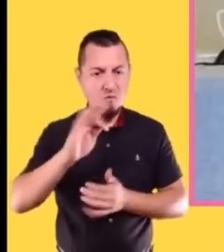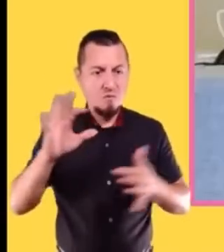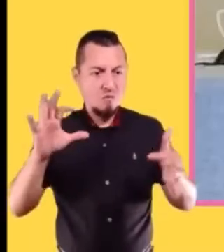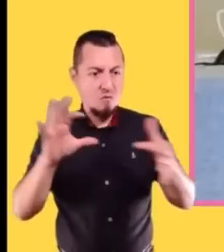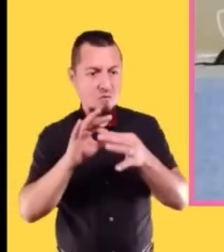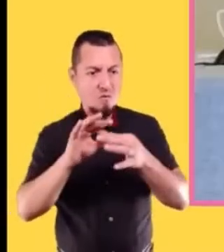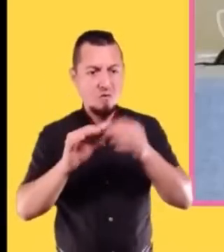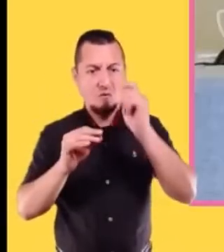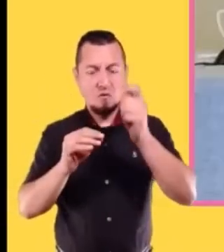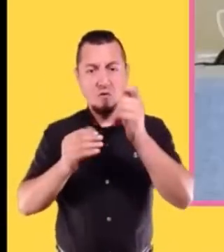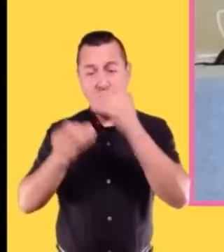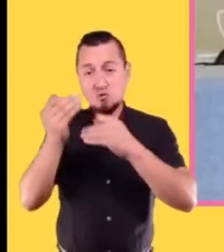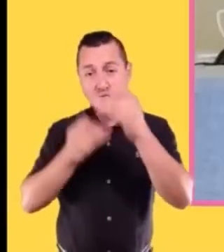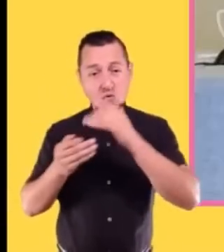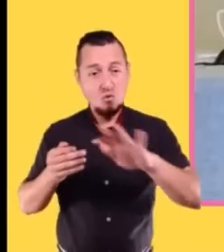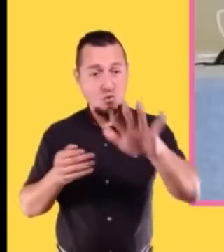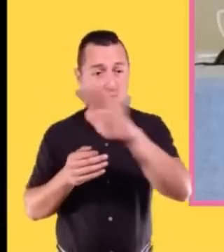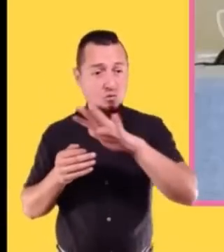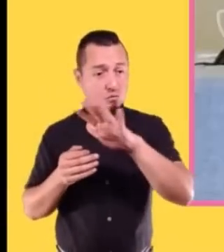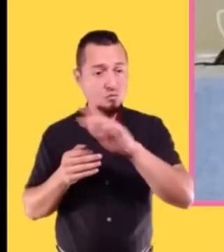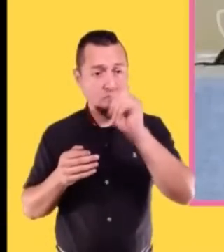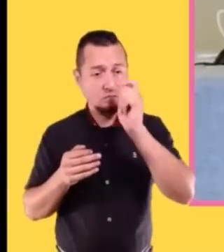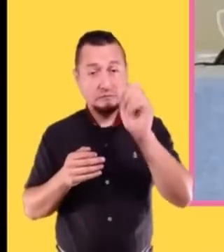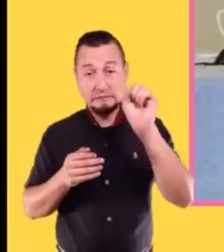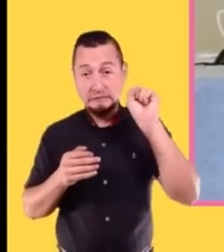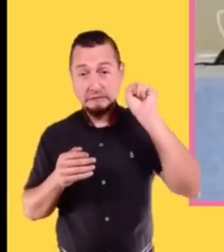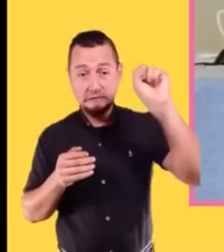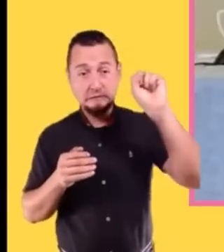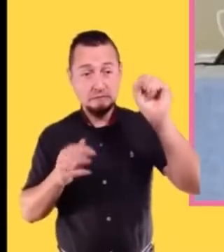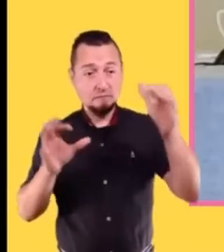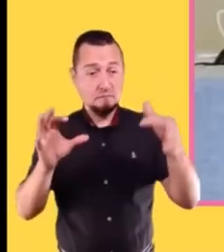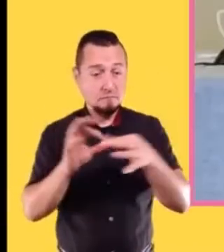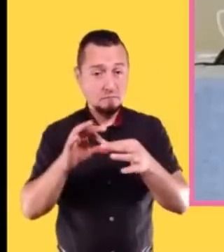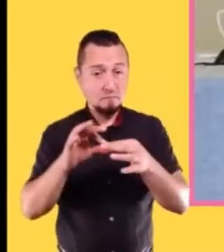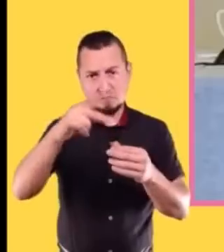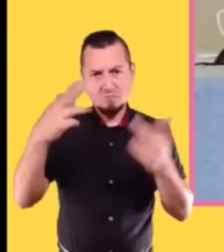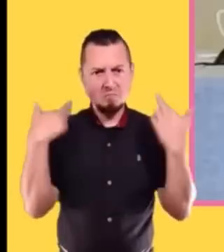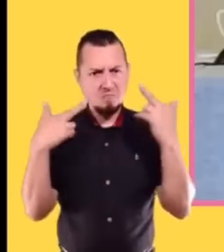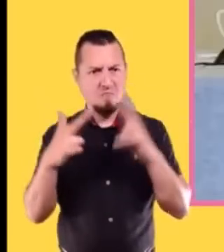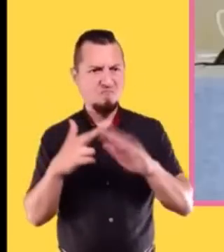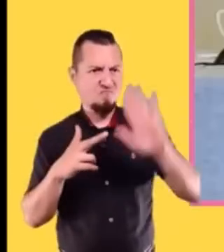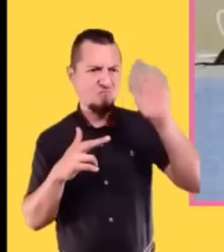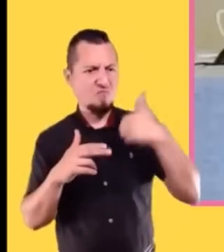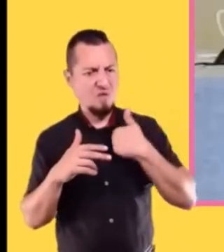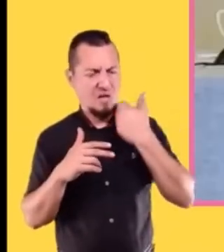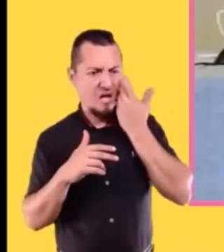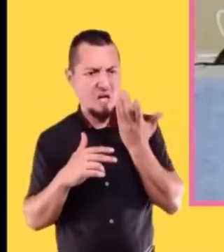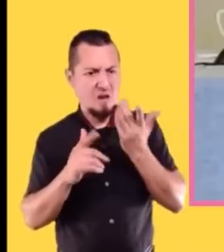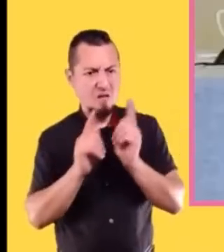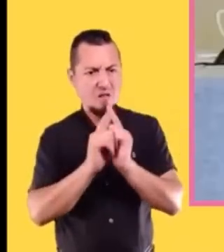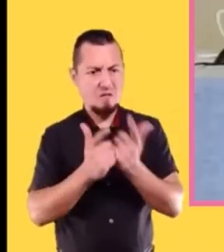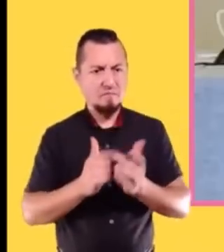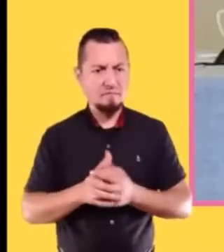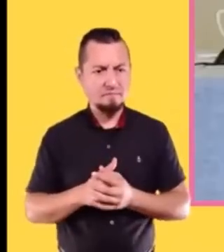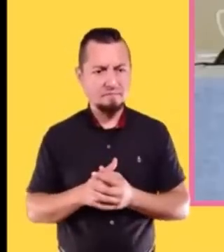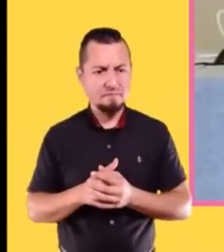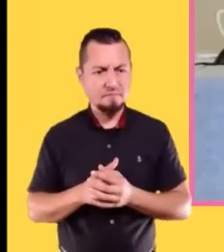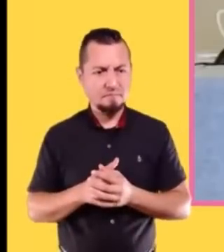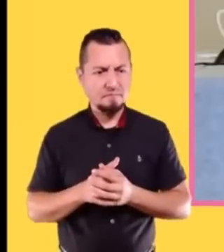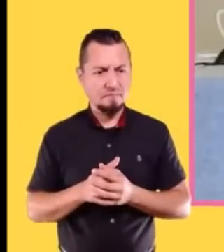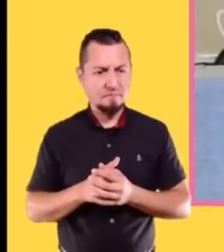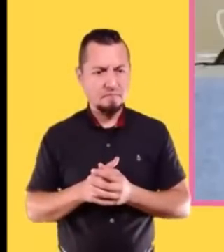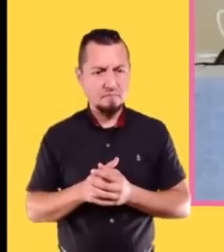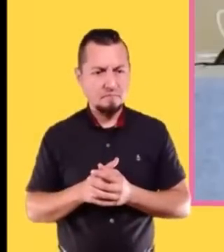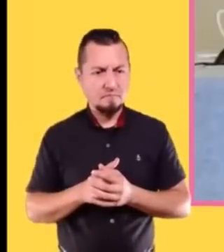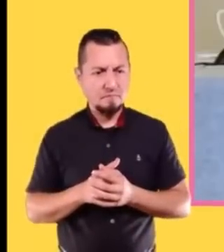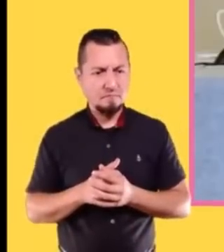sección de los sindicatos o algún maestro o maestra que en particular ya haya solicitado trabajar con ellos. ¿Dices en caso de que hubiera una